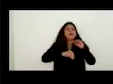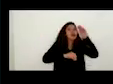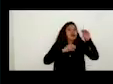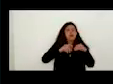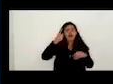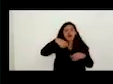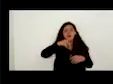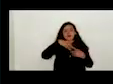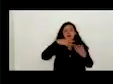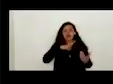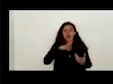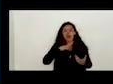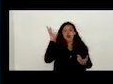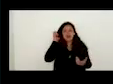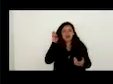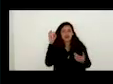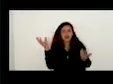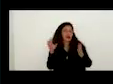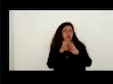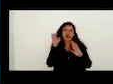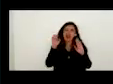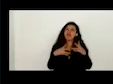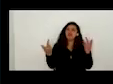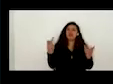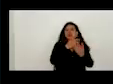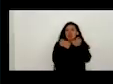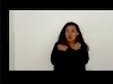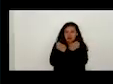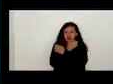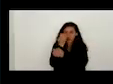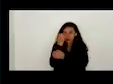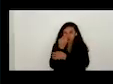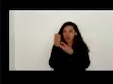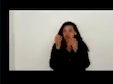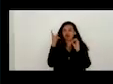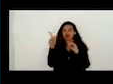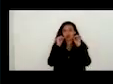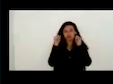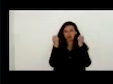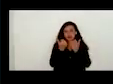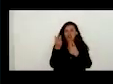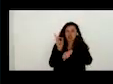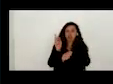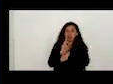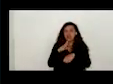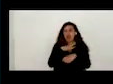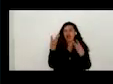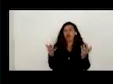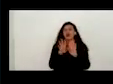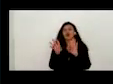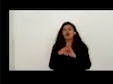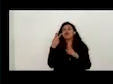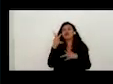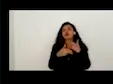que ustedes cuentan, por ejemplo, en la escuela o en las asociaciones, el día a día, o cómo van desarrollando